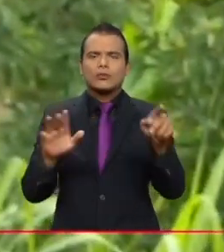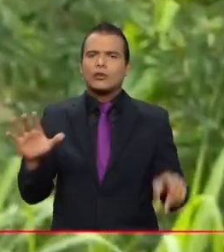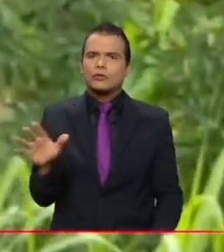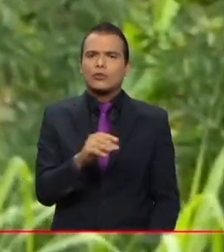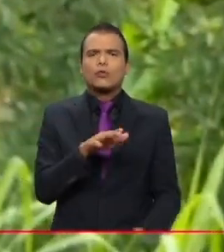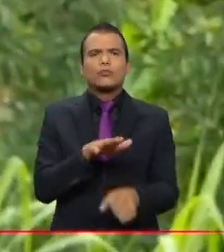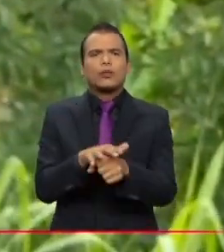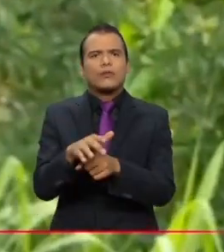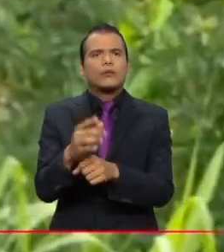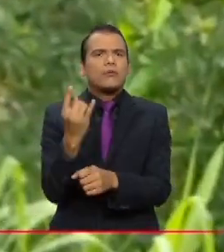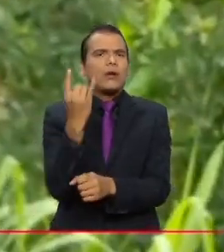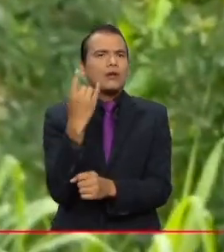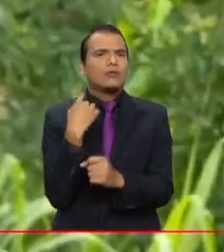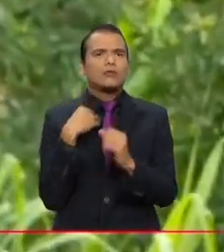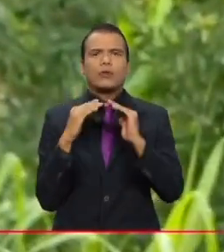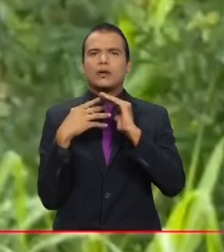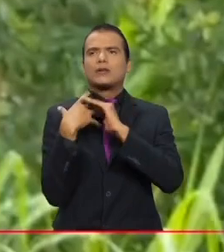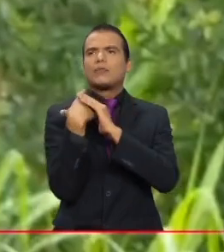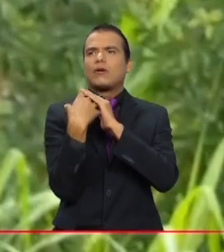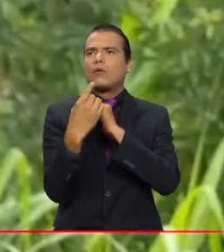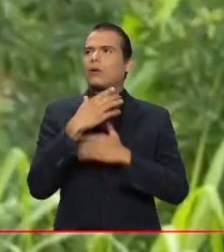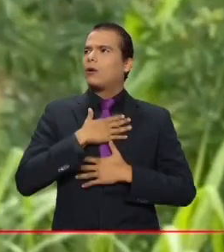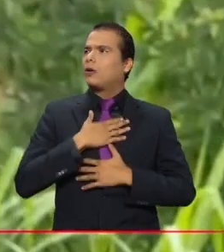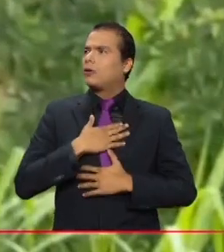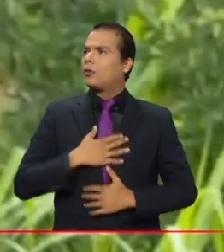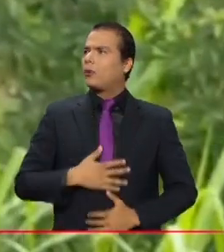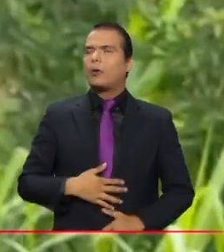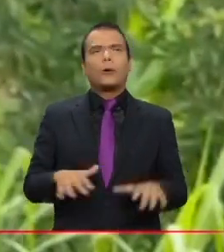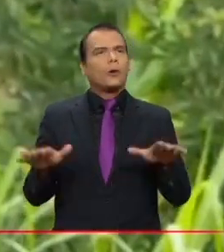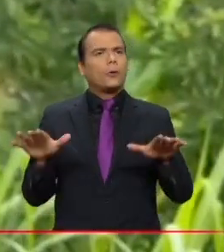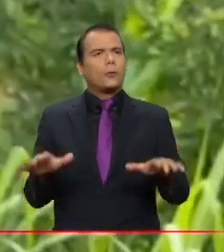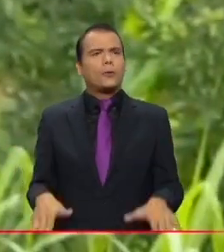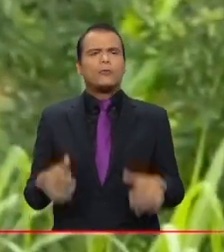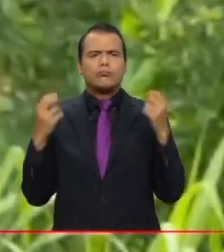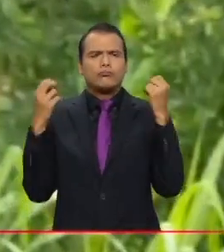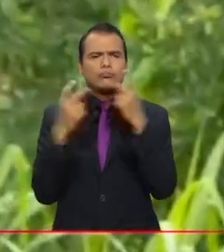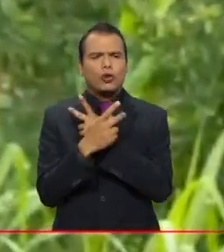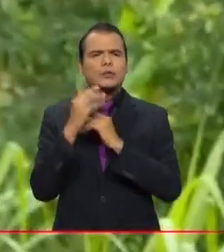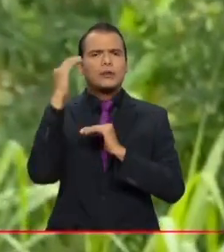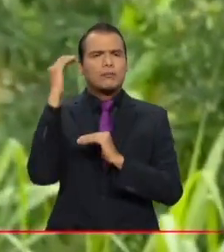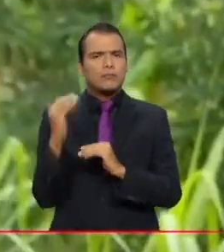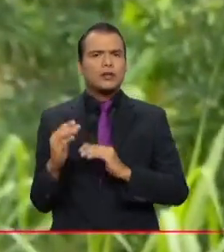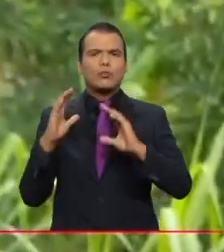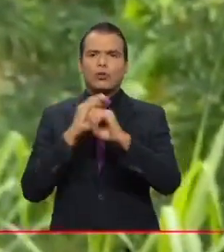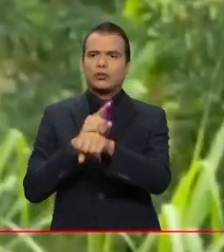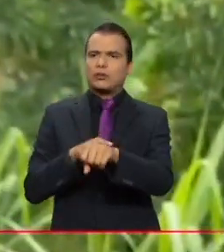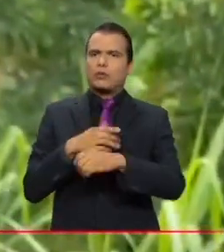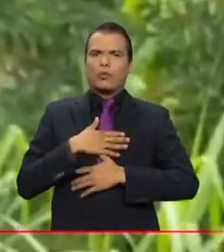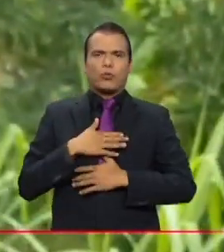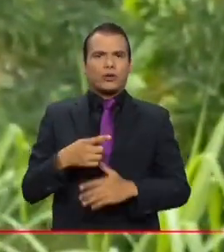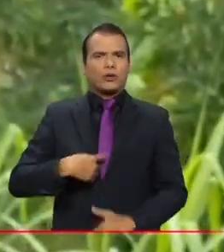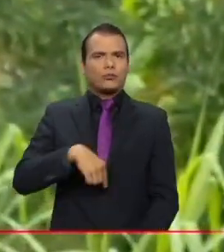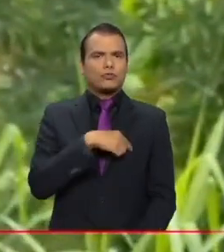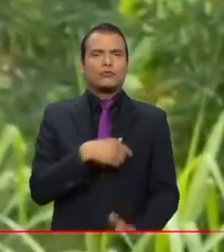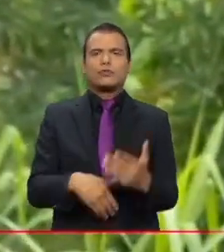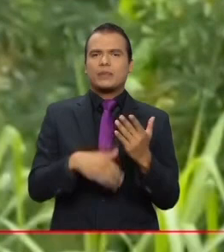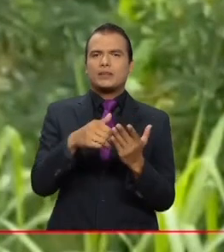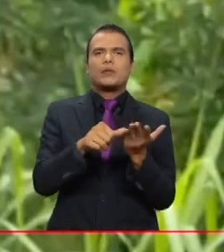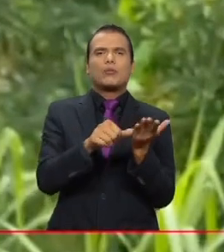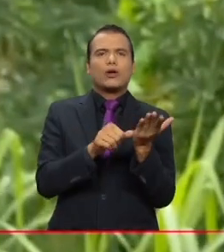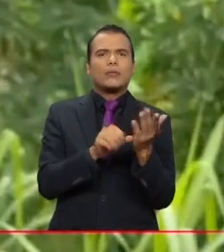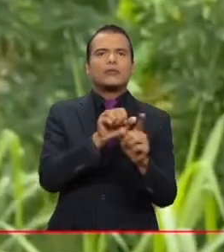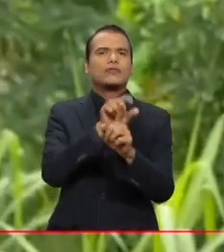noche, a que en sus barrios cada día hay menos enfrentamientos. Vamos a desarrollar una propuesta de agenda social pro Buenaventura y